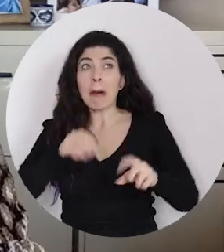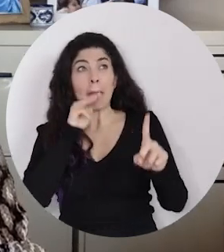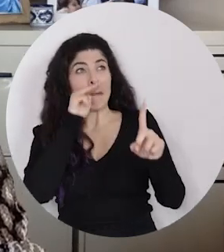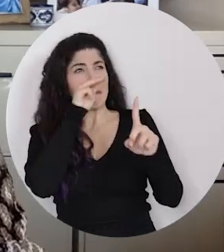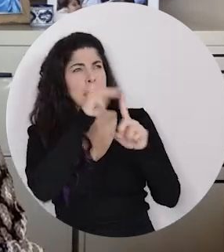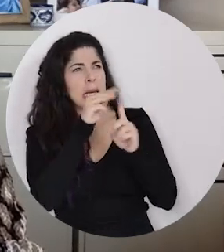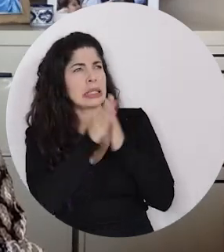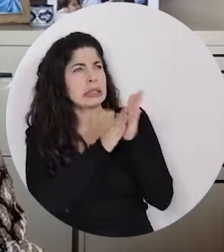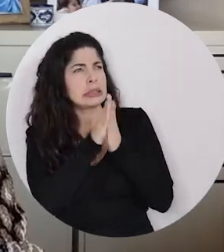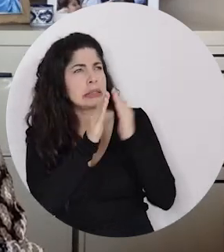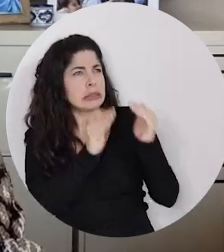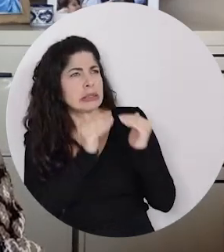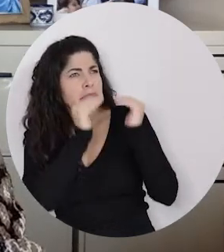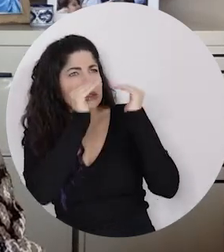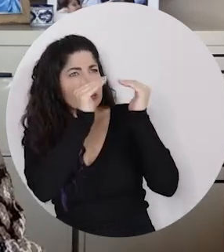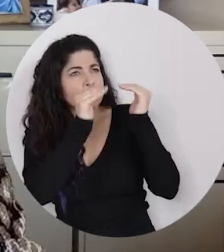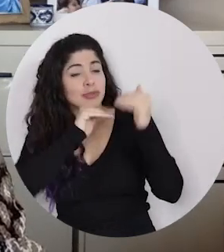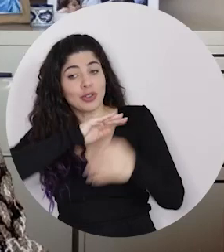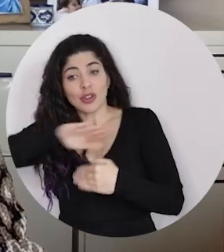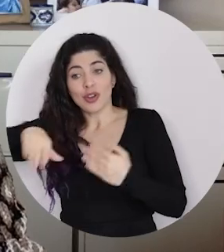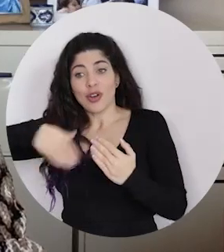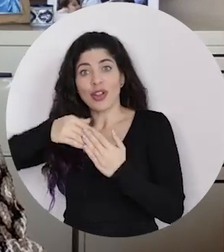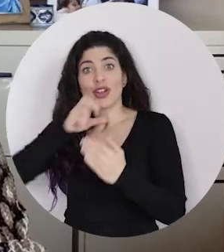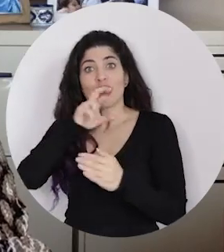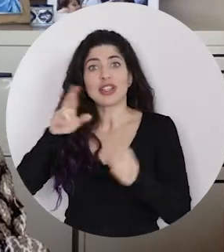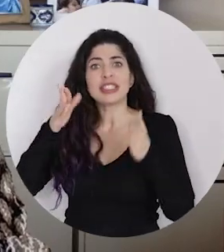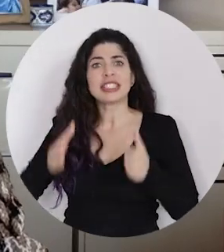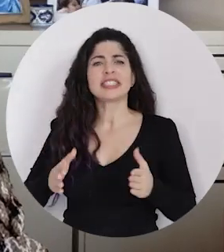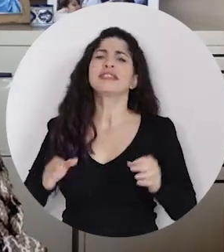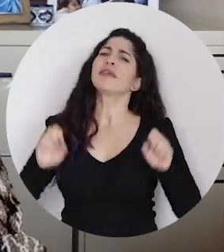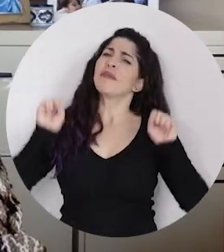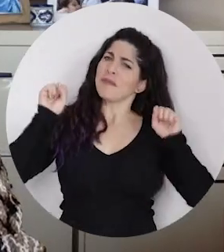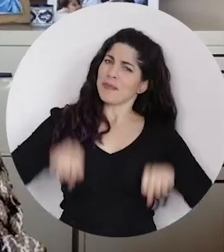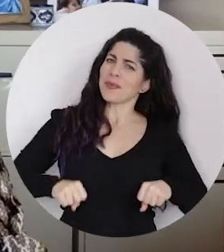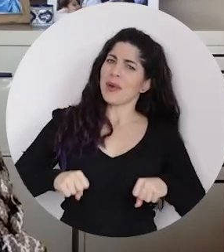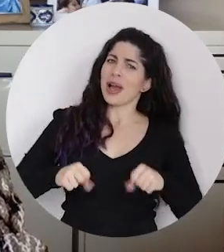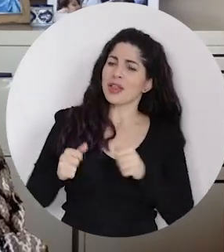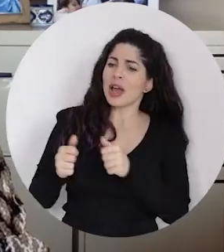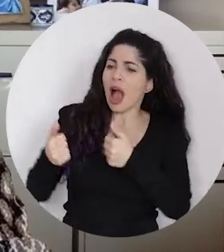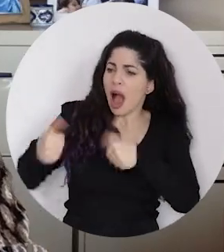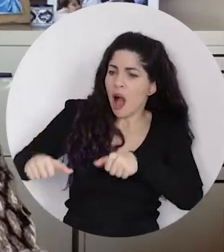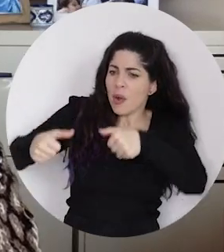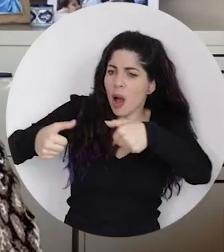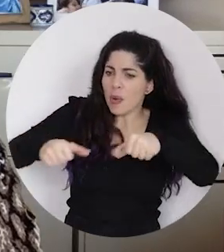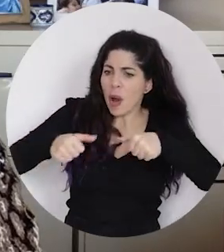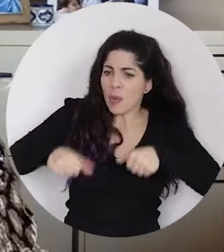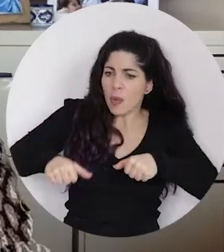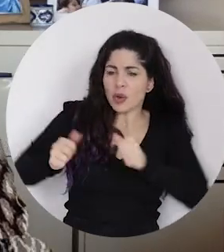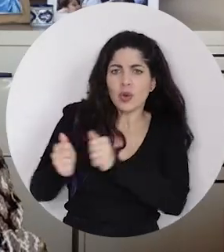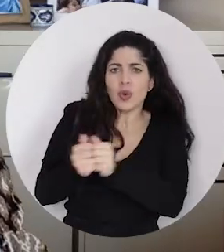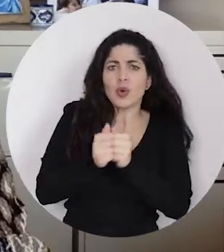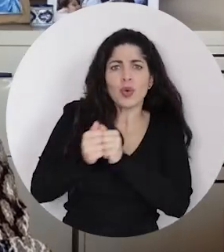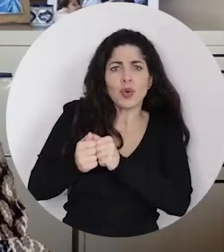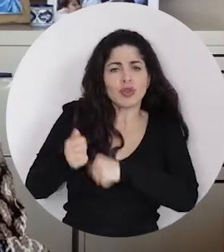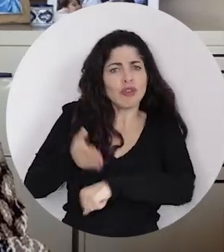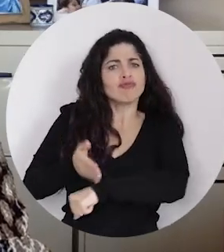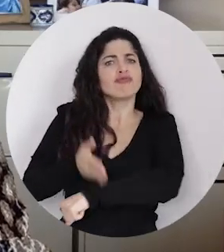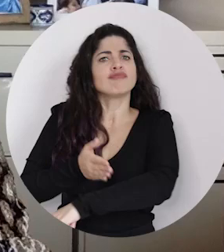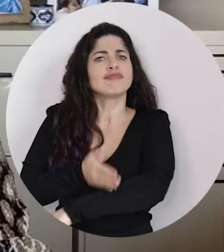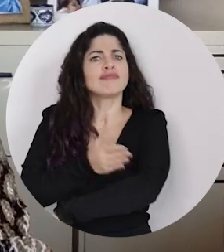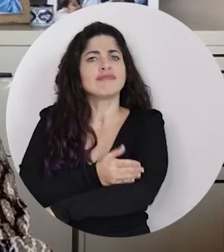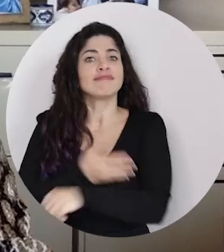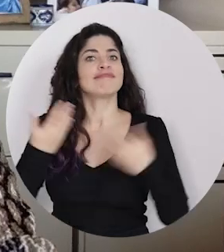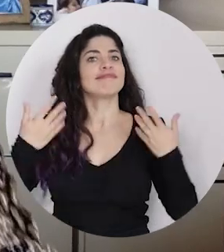metas ambiciosas y visionarias, las y los costarricenses podemos construir acuerdos y avanzar